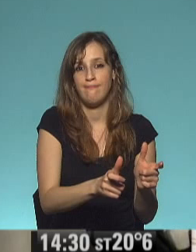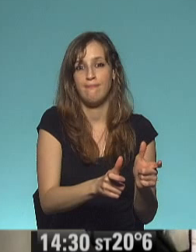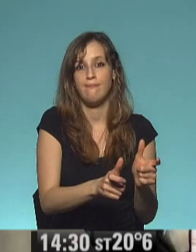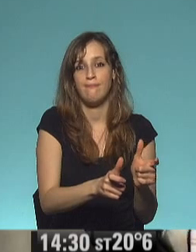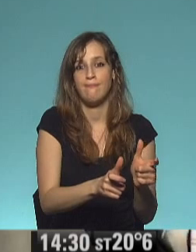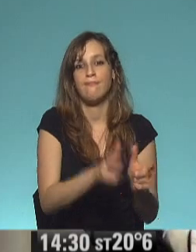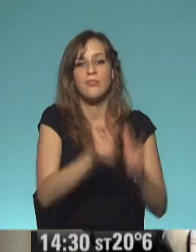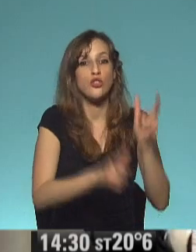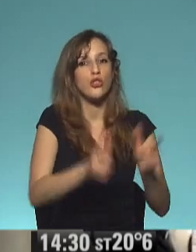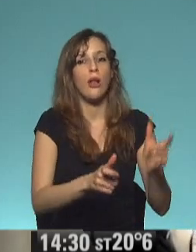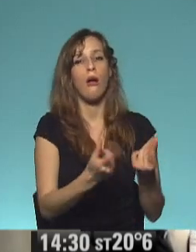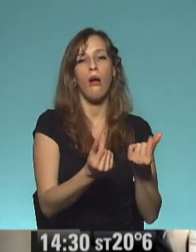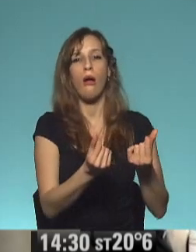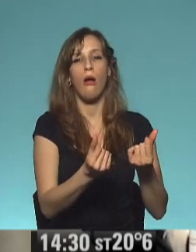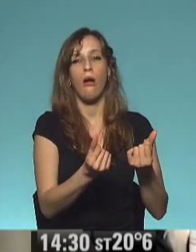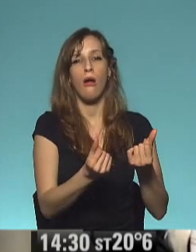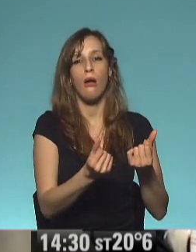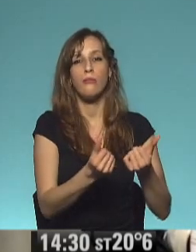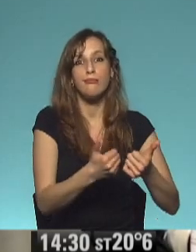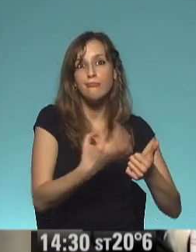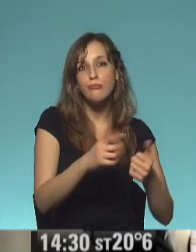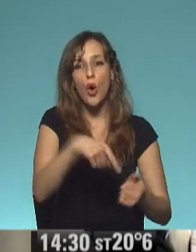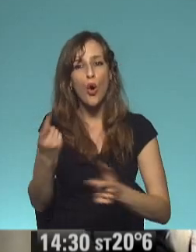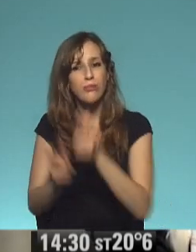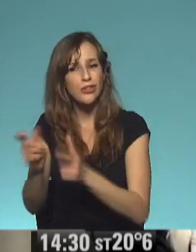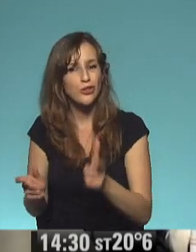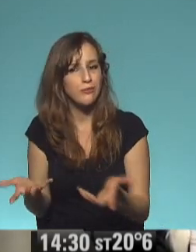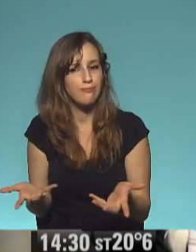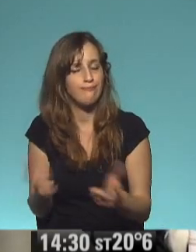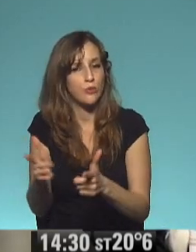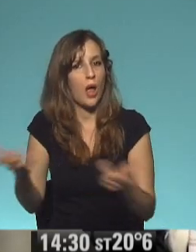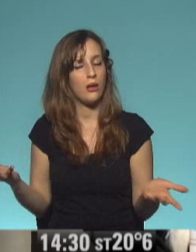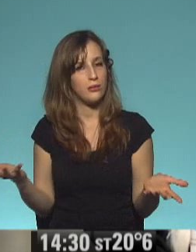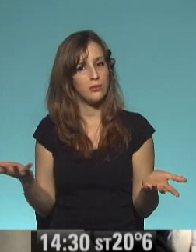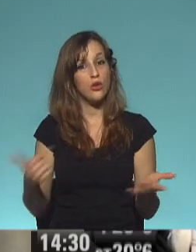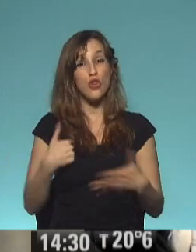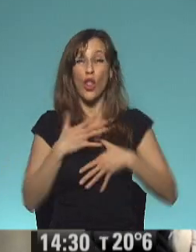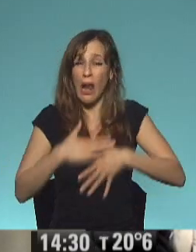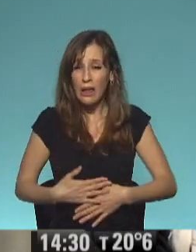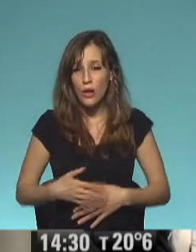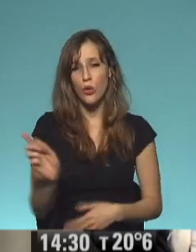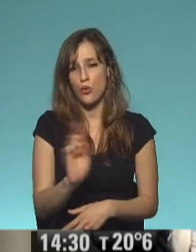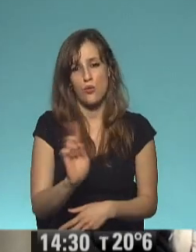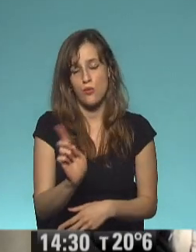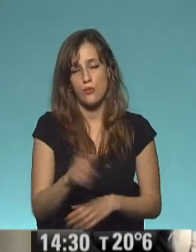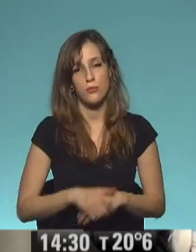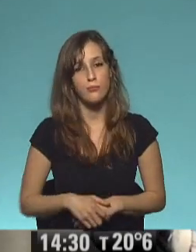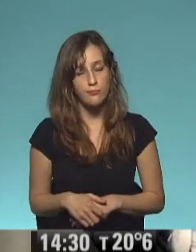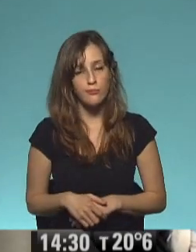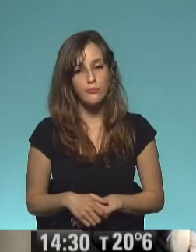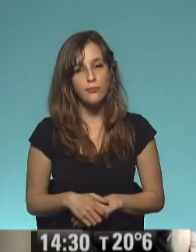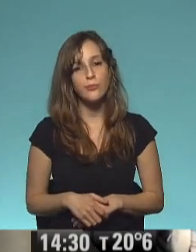per cápita de países muy postergados en el mundo. Yo no vivo tranquilo así. Entonces, cuando yo